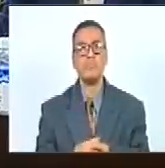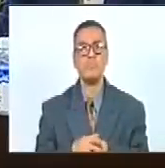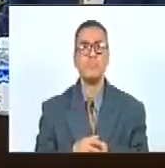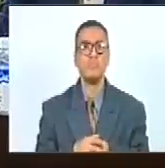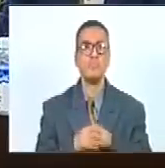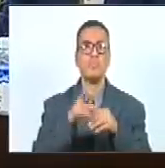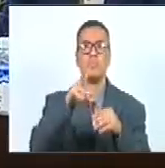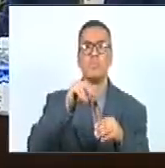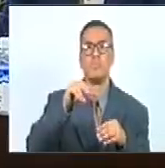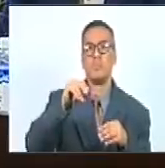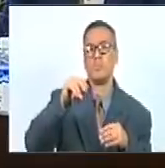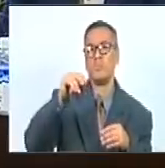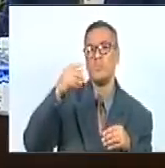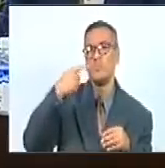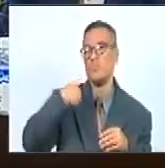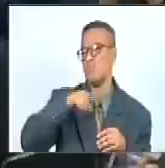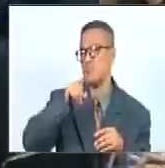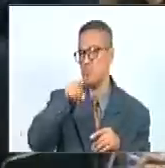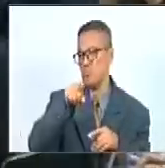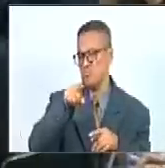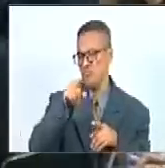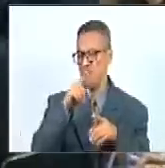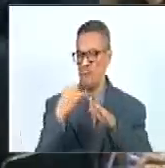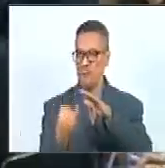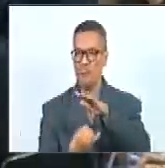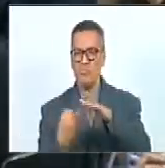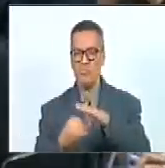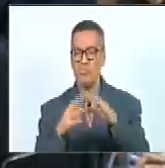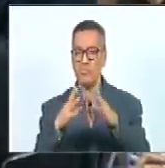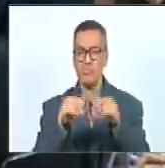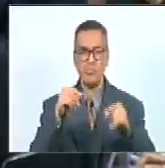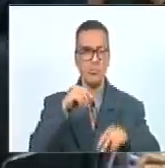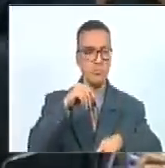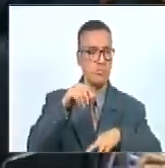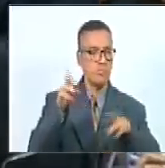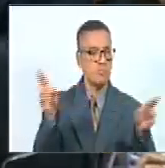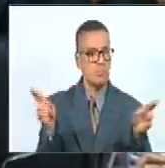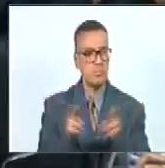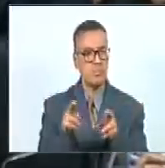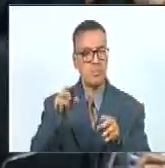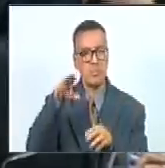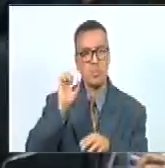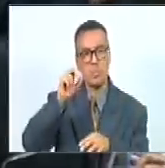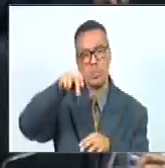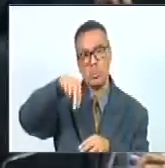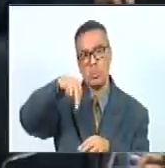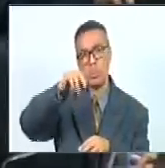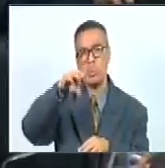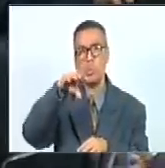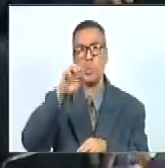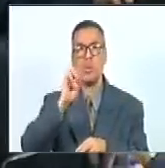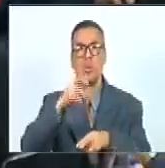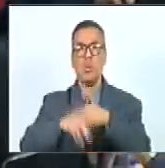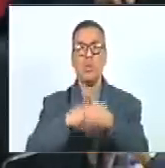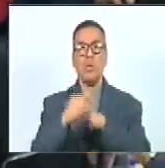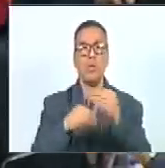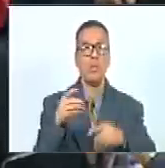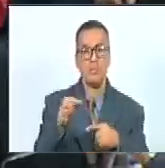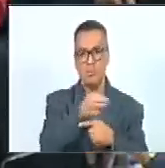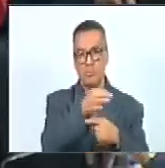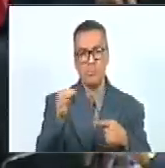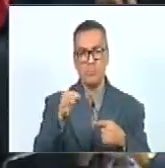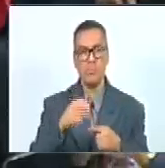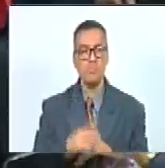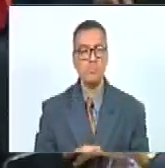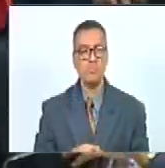no creen en la institucionalidad, no hay manera de rebatirle al CNE, que lo hace de manera